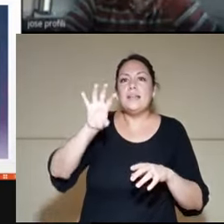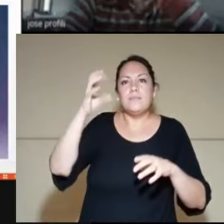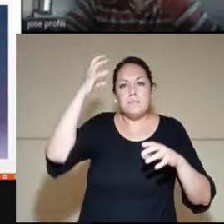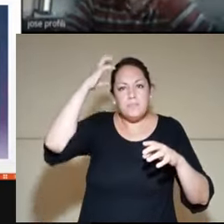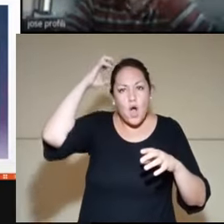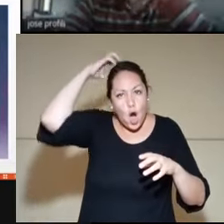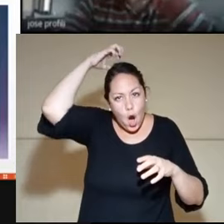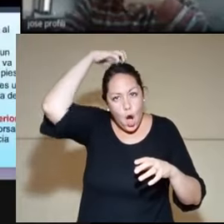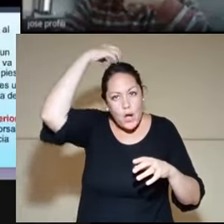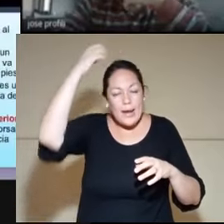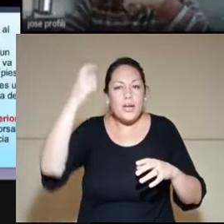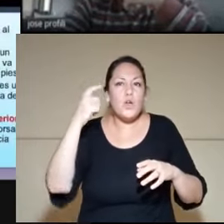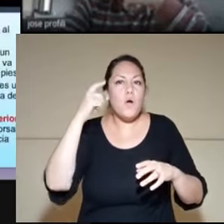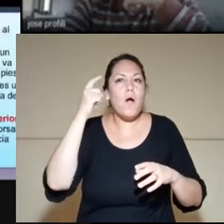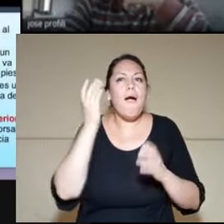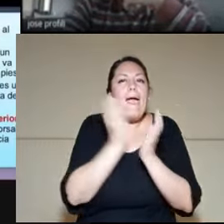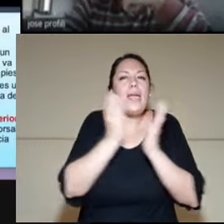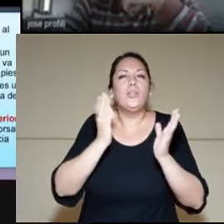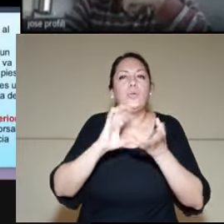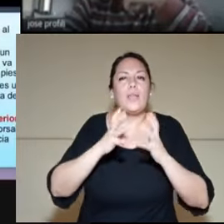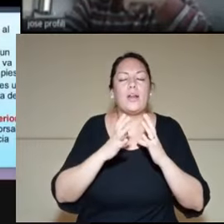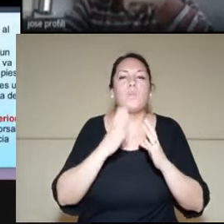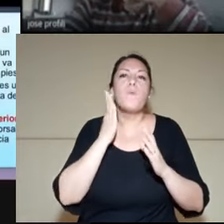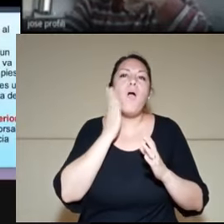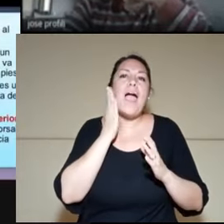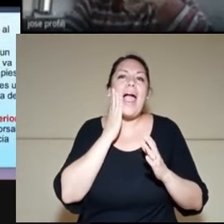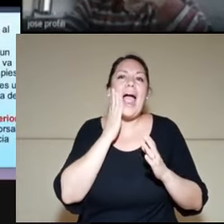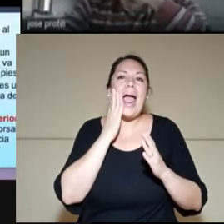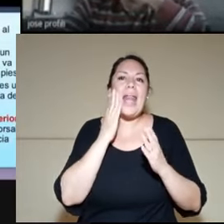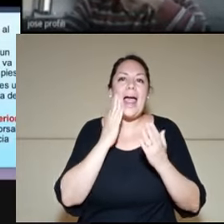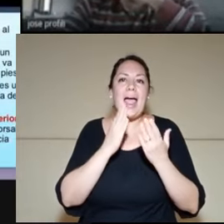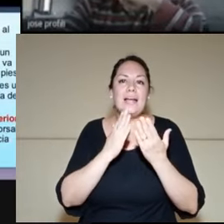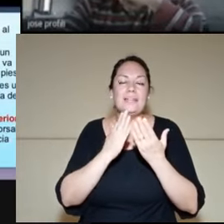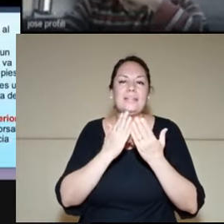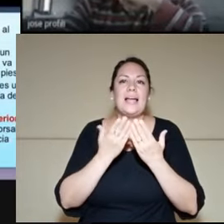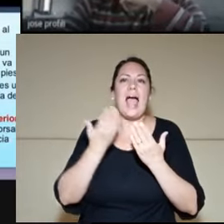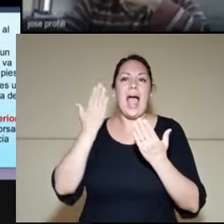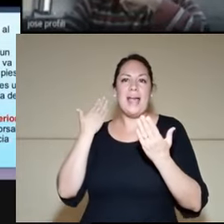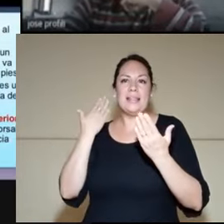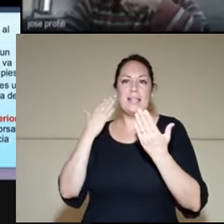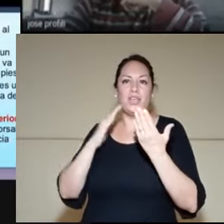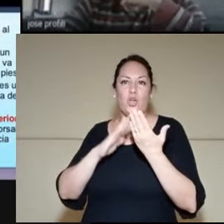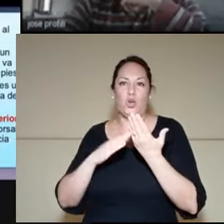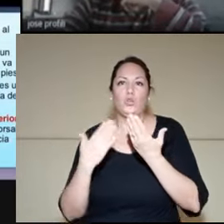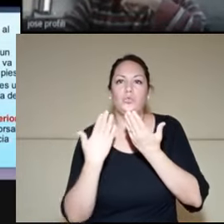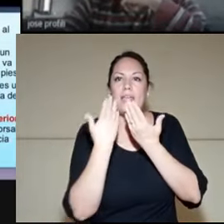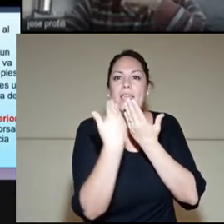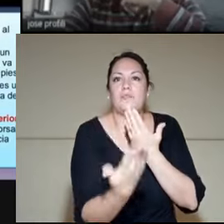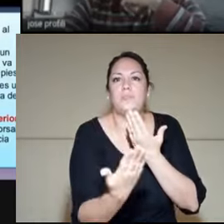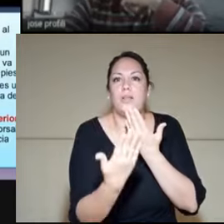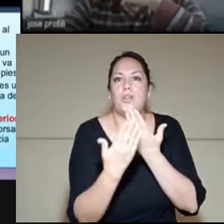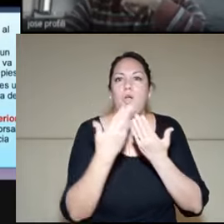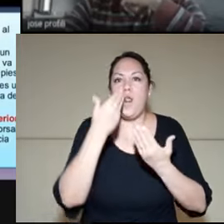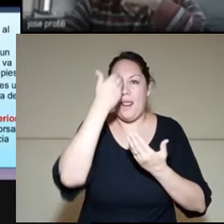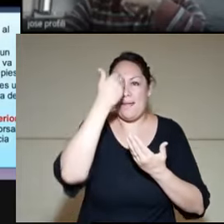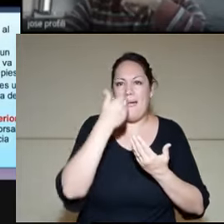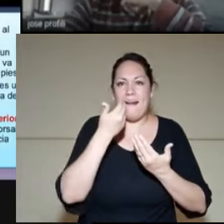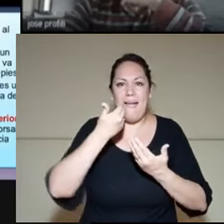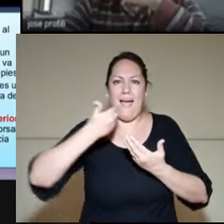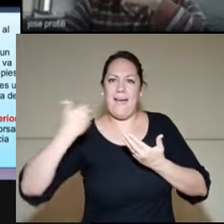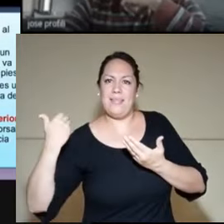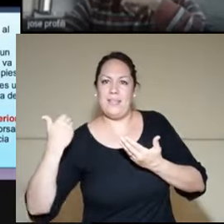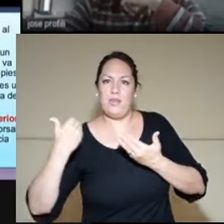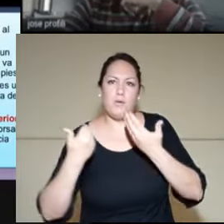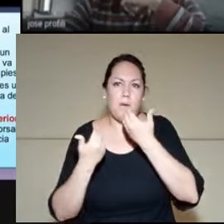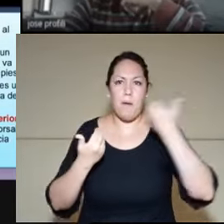estudiar un órgano y les va a decir la cara superior, la cara inferior, la cara lateral, la cara medial, la